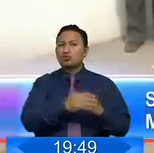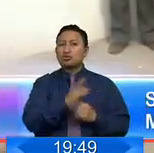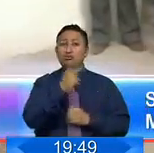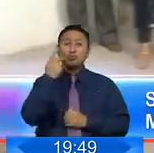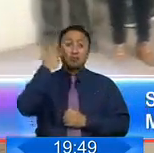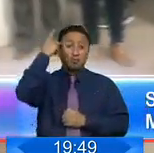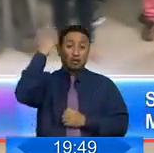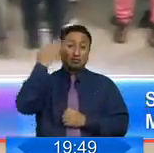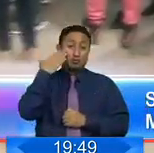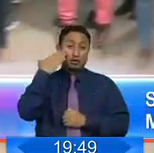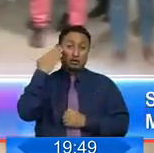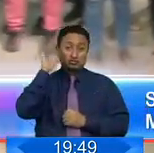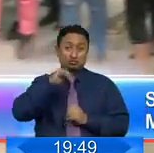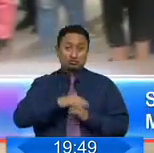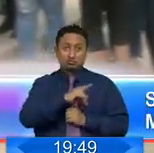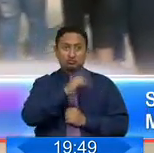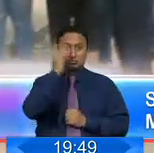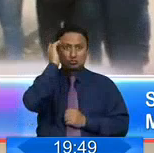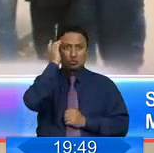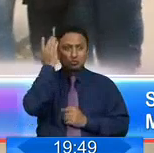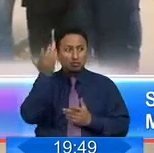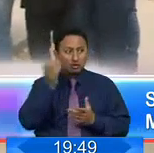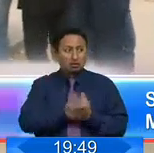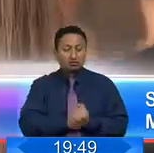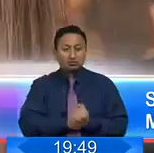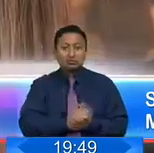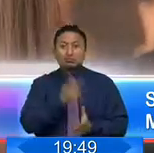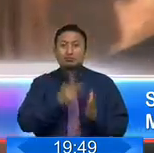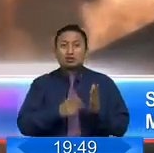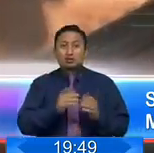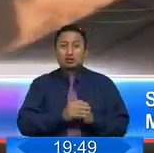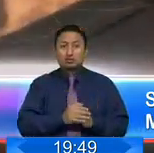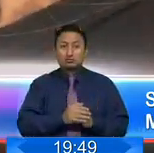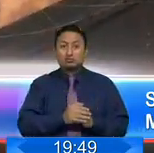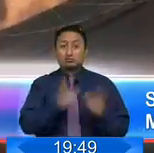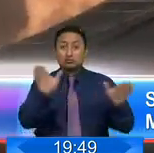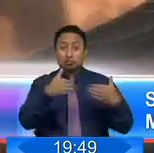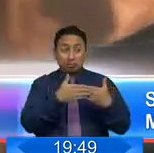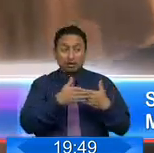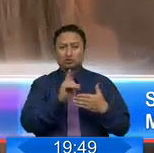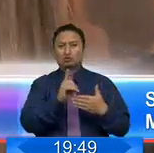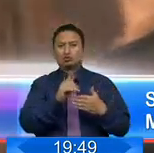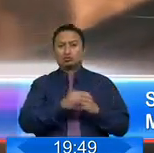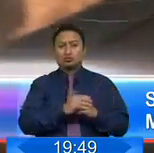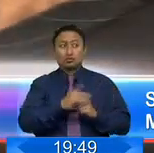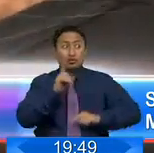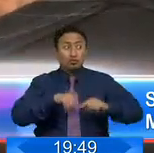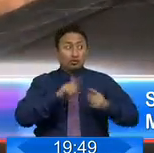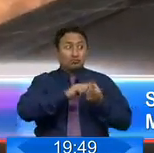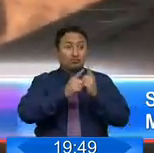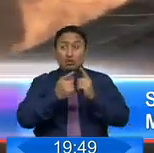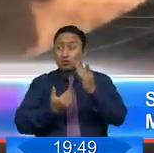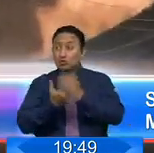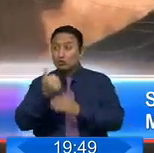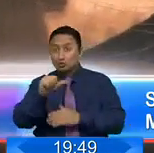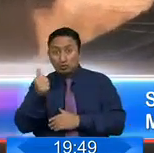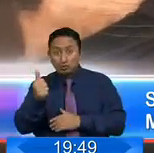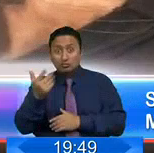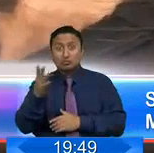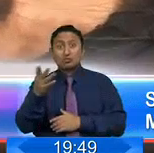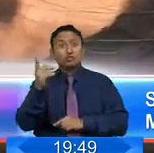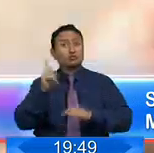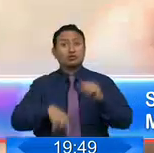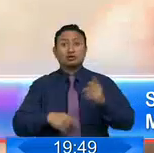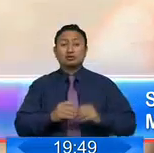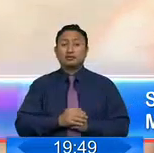de familia se encuentran preocupados. Esperan que no sea cerrado ya que no tienen recursos para poder cambiar a sus hijos a otros establecimientos.